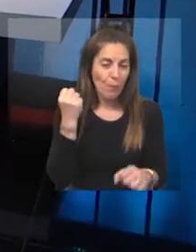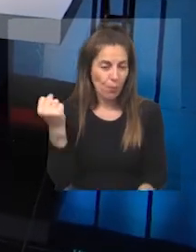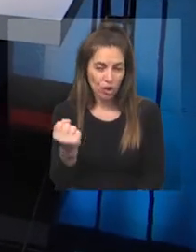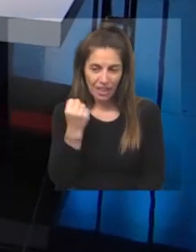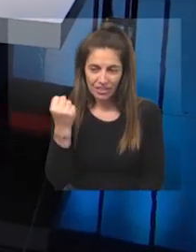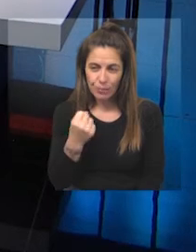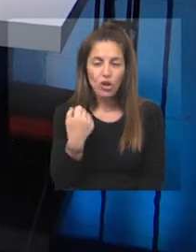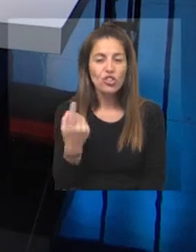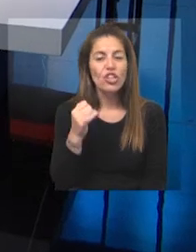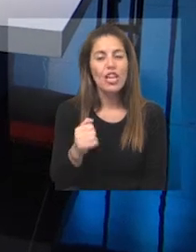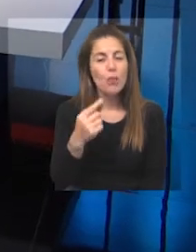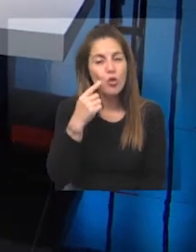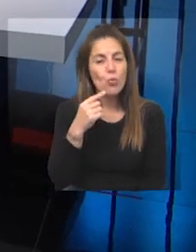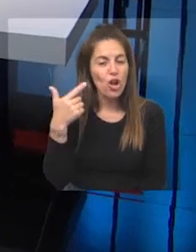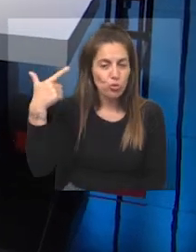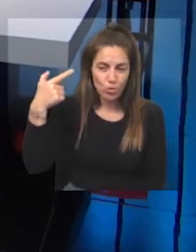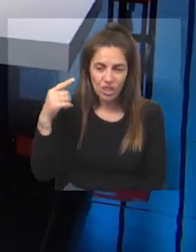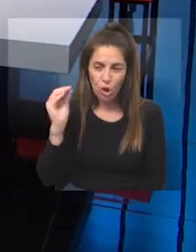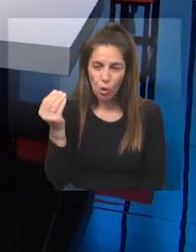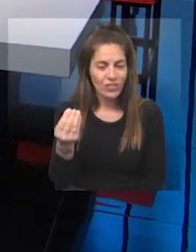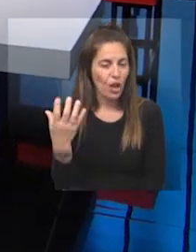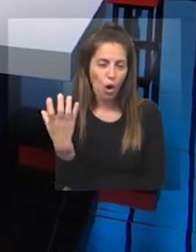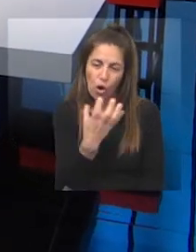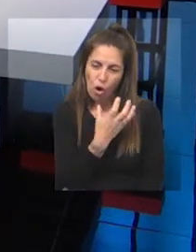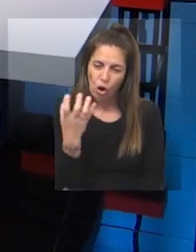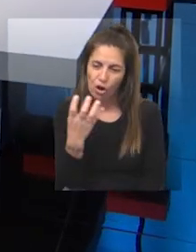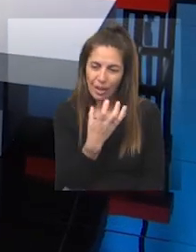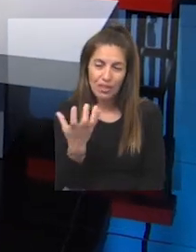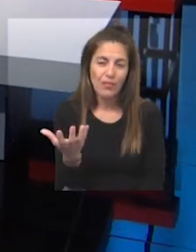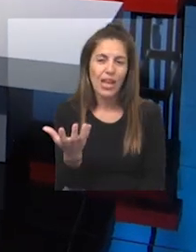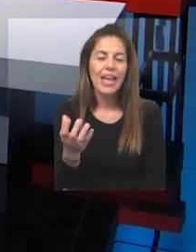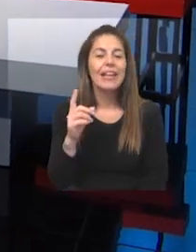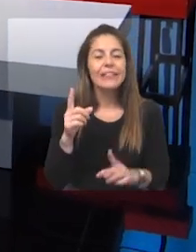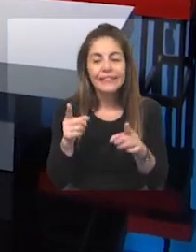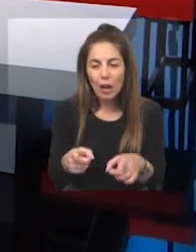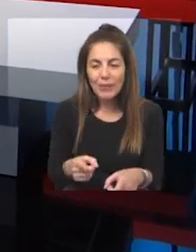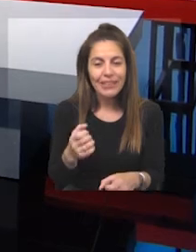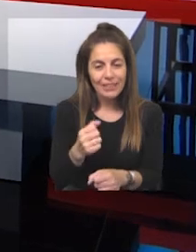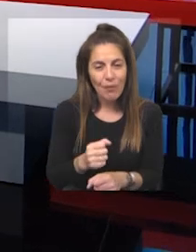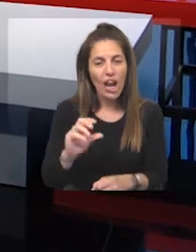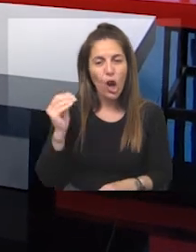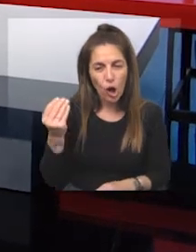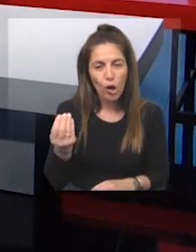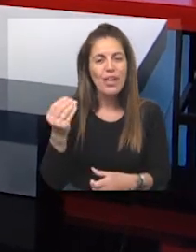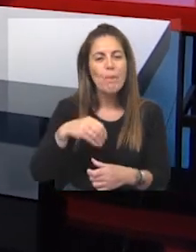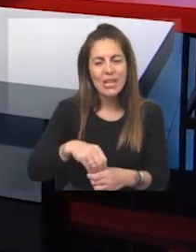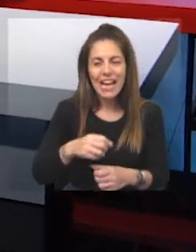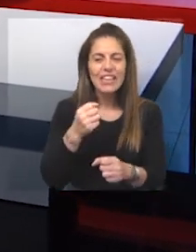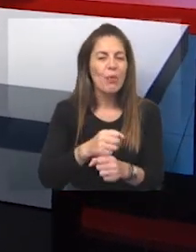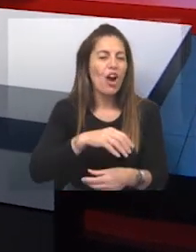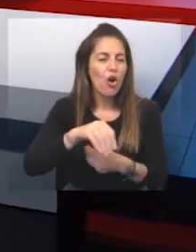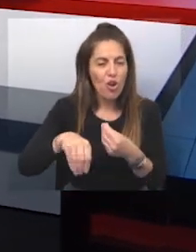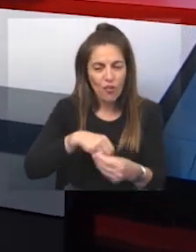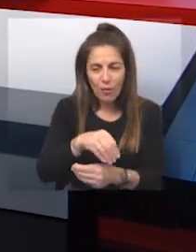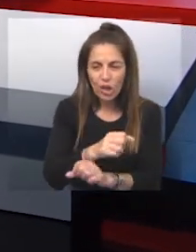no nosotros tenemos cifras de suicidio este juvenil que son terribles que nos interpelan y también trabajar con los jóvenes implica trabajar con las familias lo que